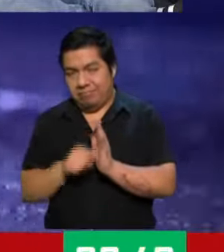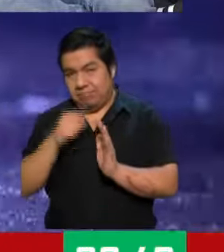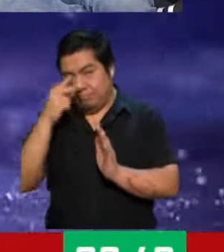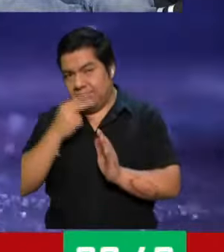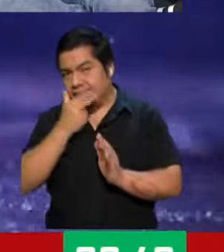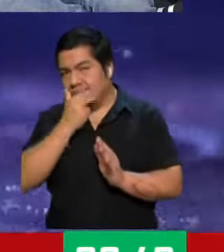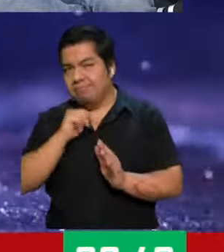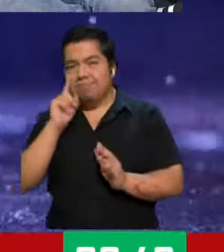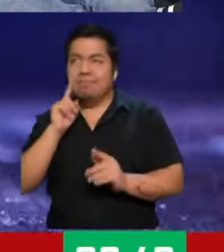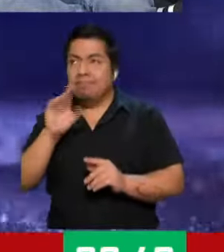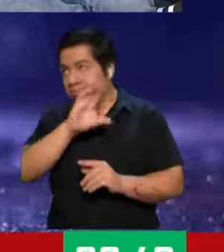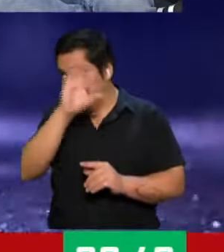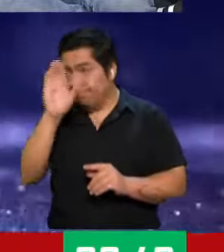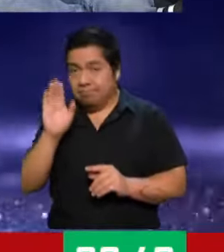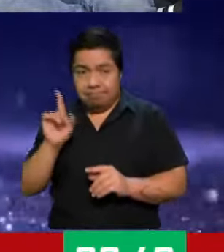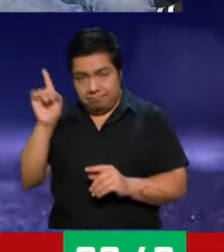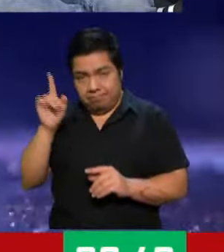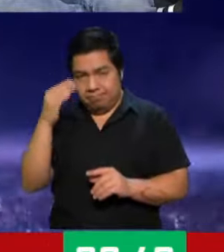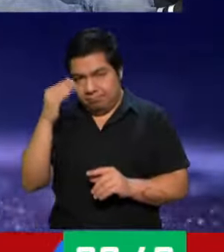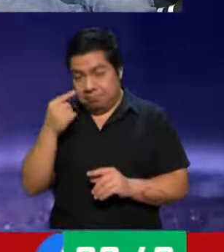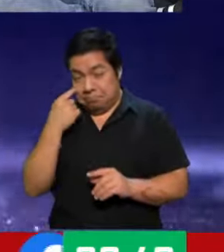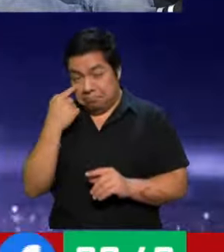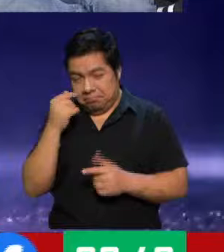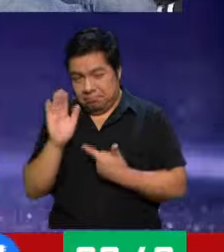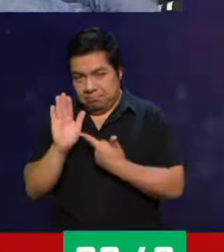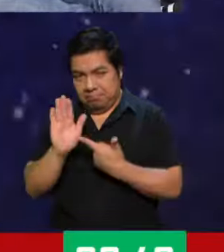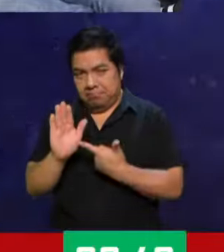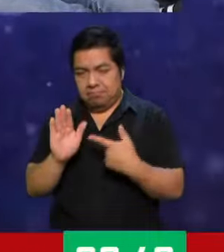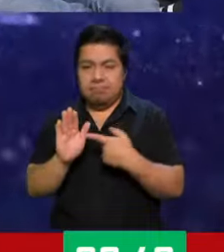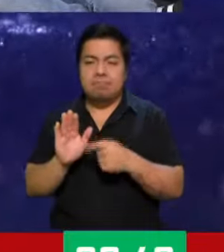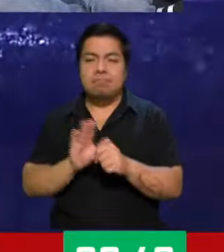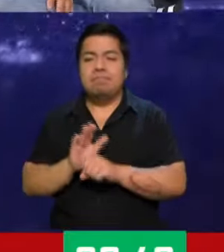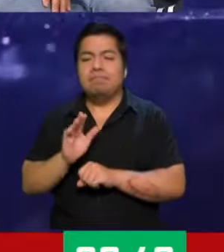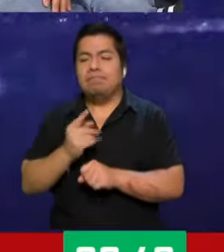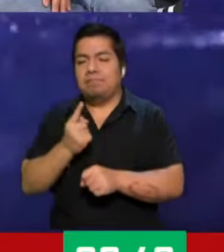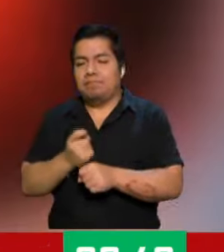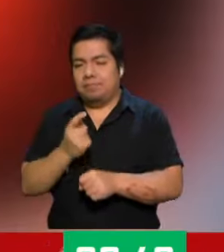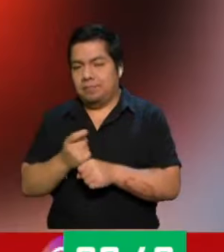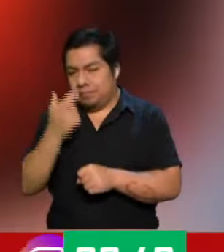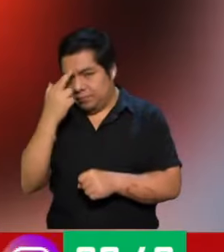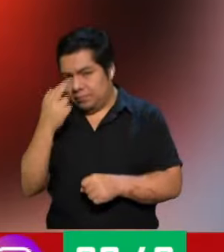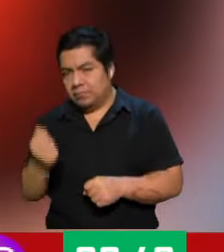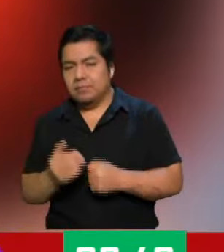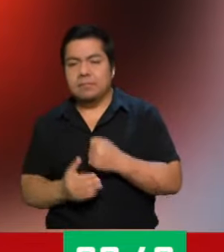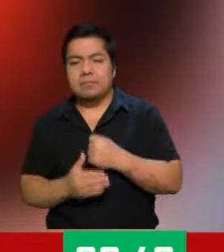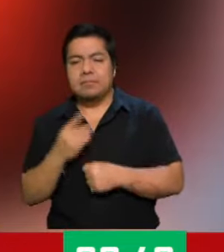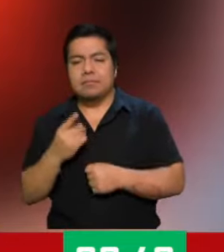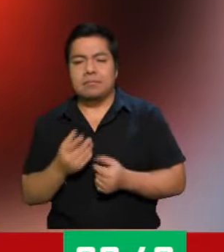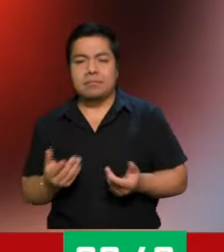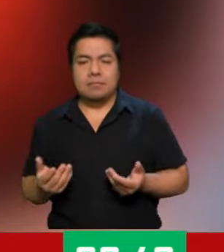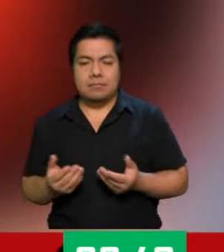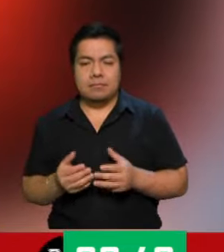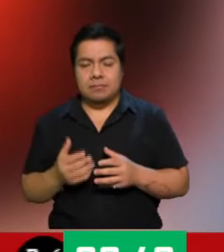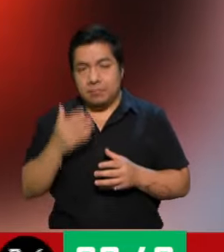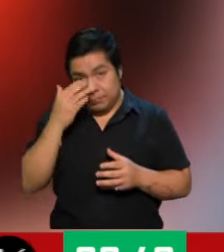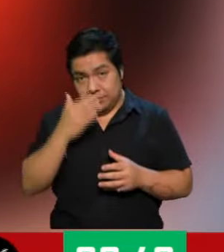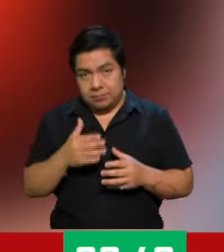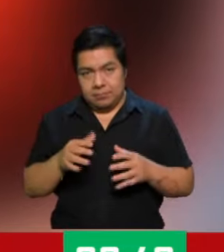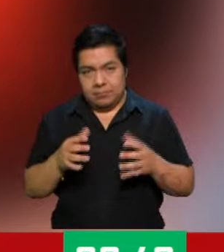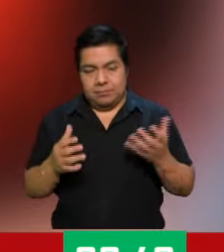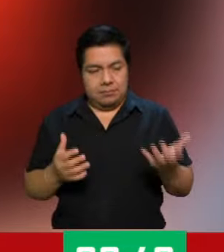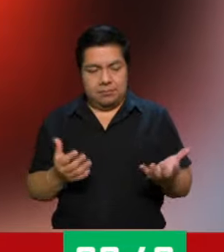vayan al espacio. A ver, les enseño. Esa es la primera razón de por qué es malo. Okay. Nosotros, como ustedes pueden ver en mi